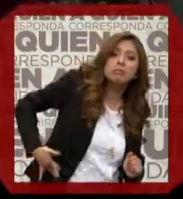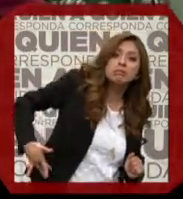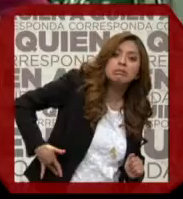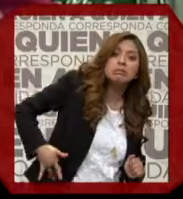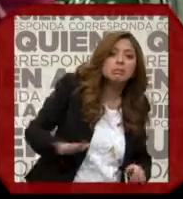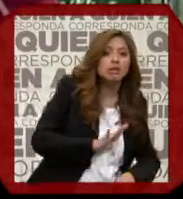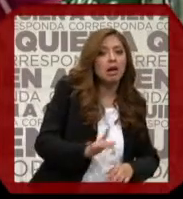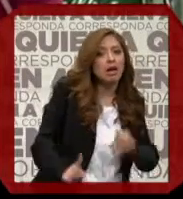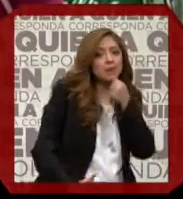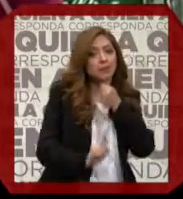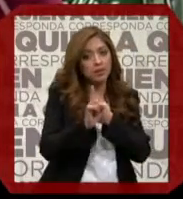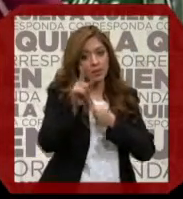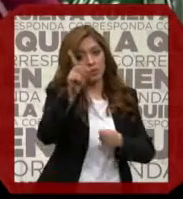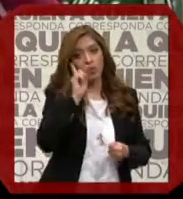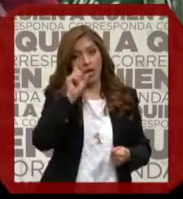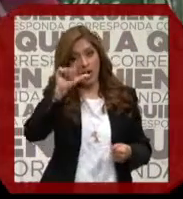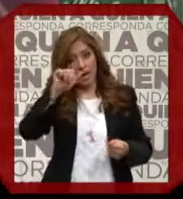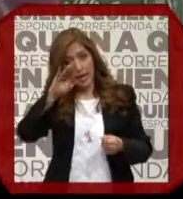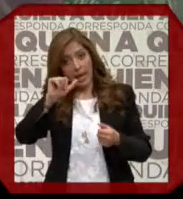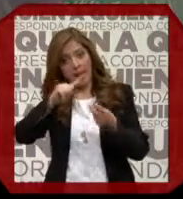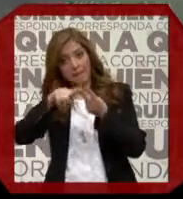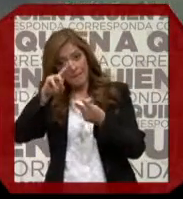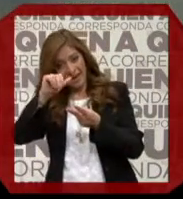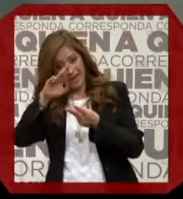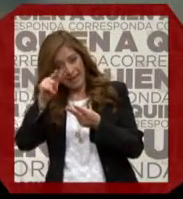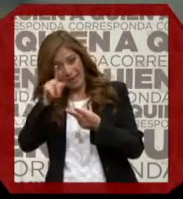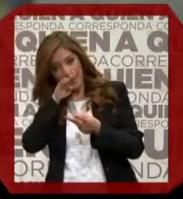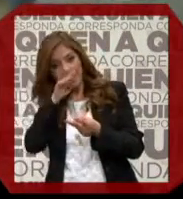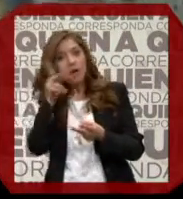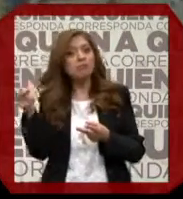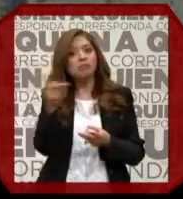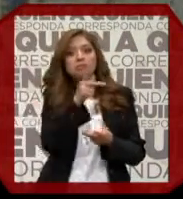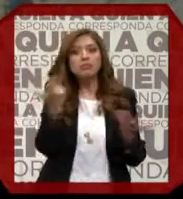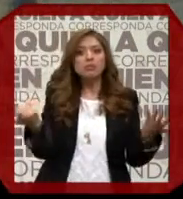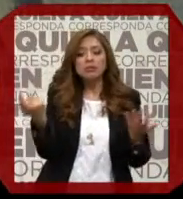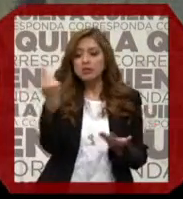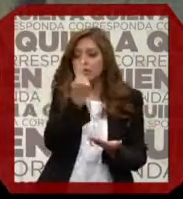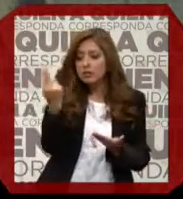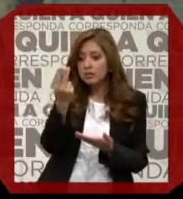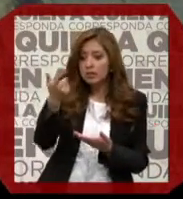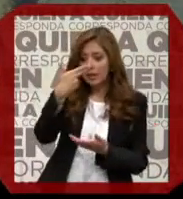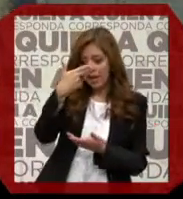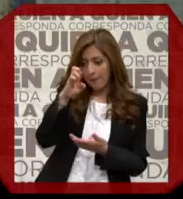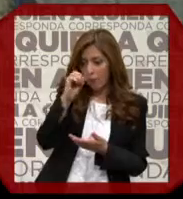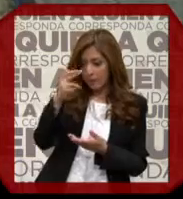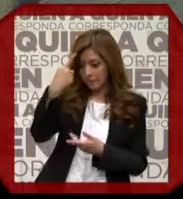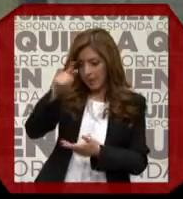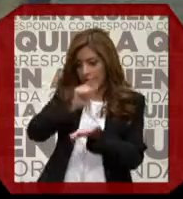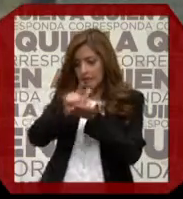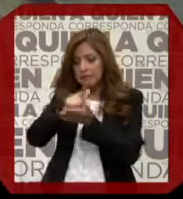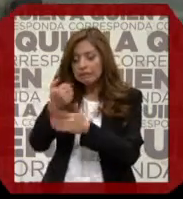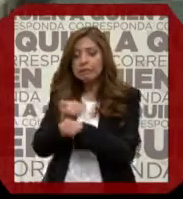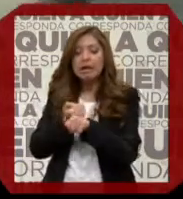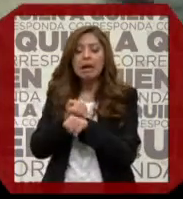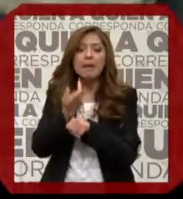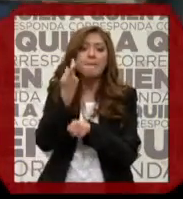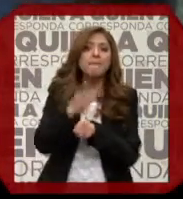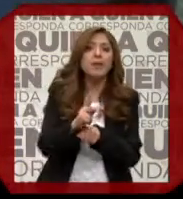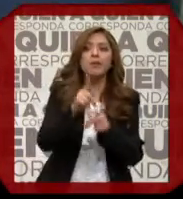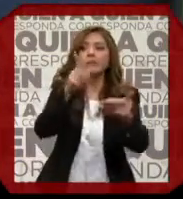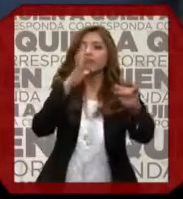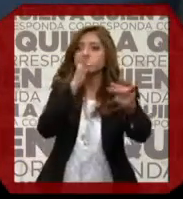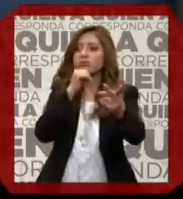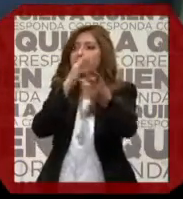renal. Desesperadas, Ana Mariel como su madre han buscado ayuda para costear las hemodiálisis, pero desafortunadamente en todos lados le cierran